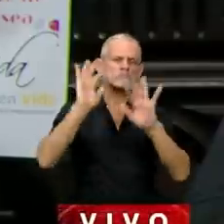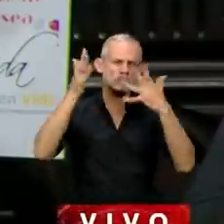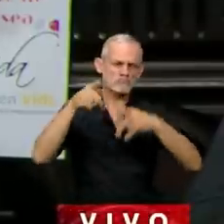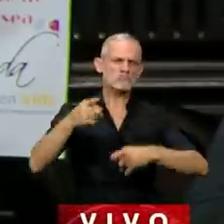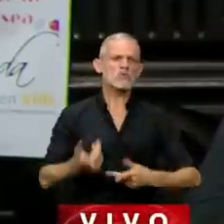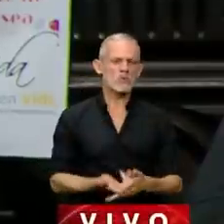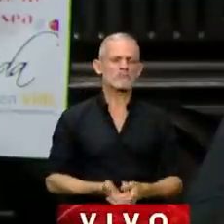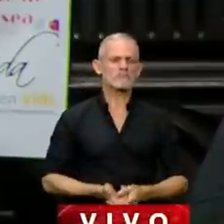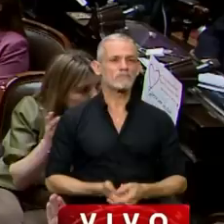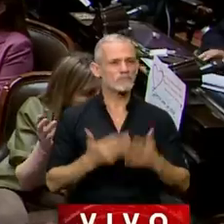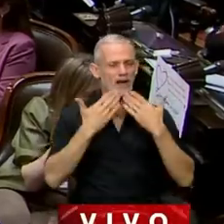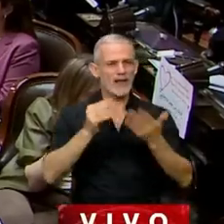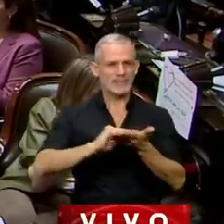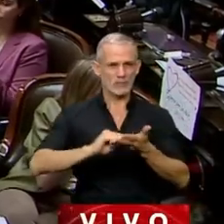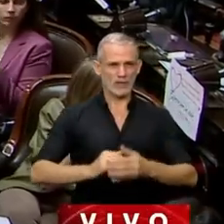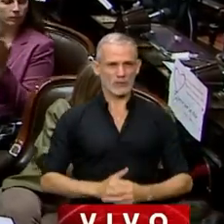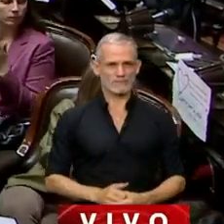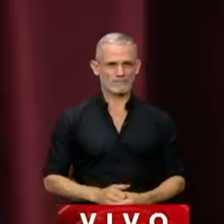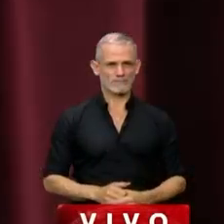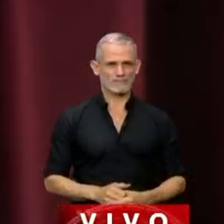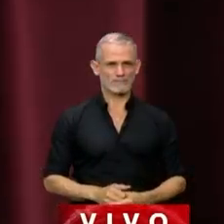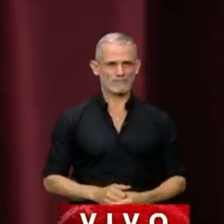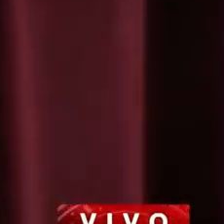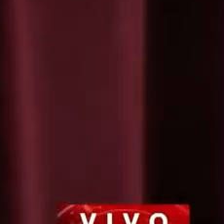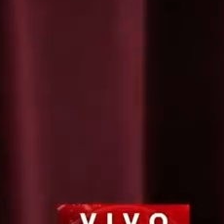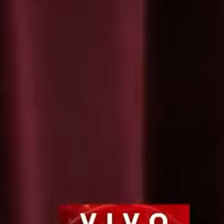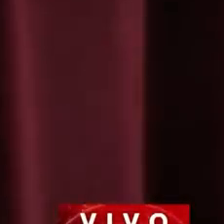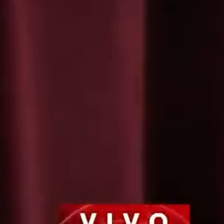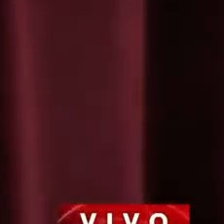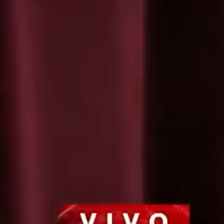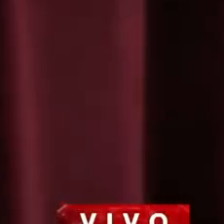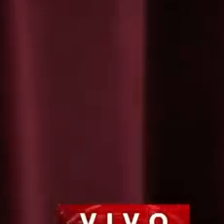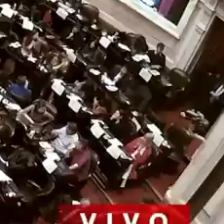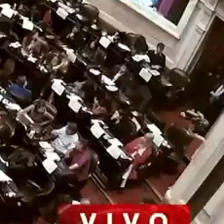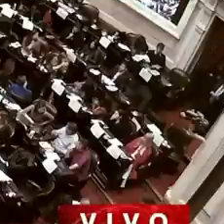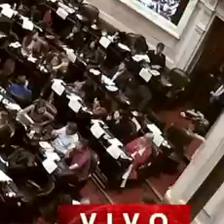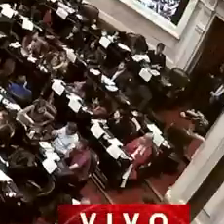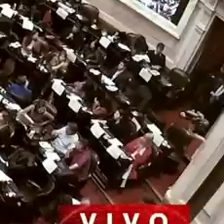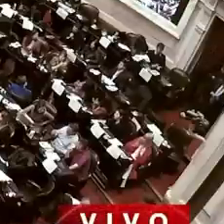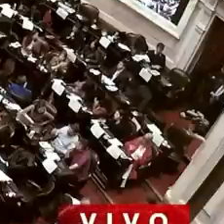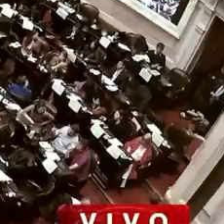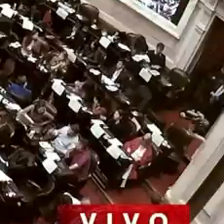realizó. Gracias, diputado Godoy. En uso de la palabra, la diputada Graciela Ocaña.